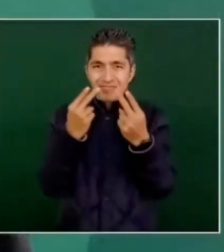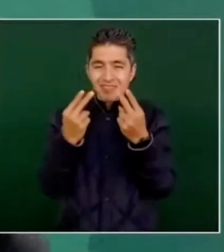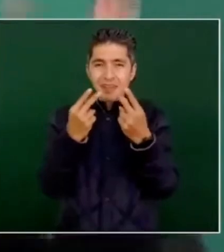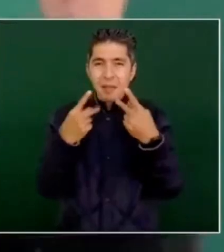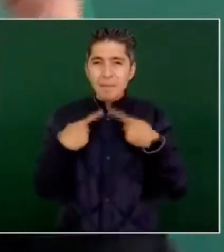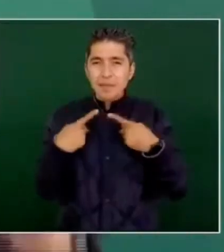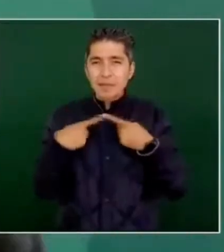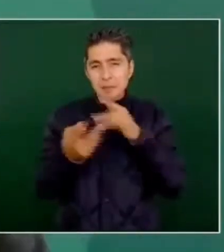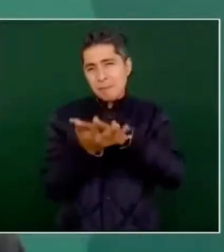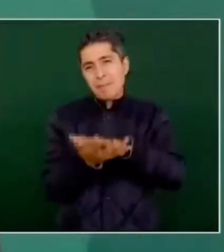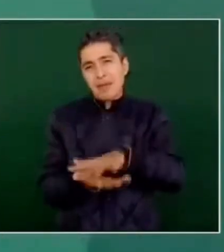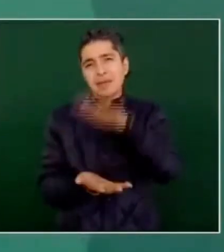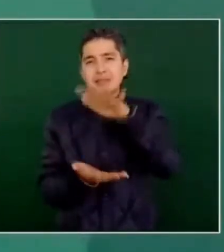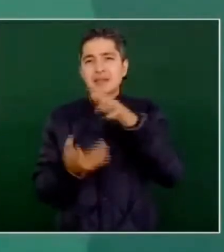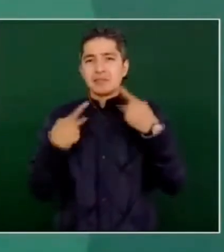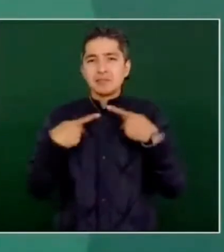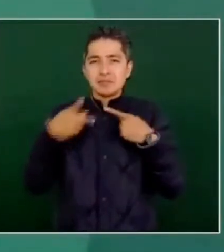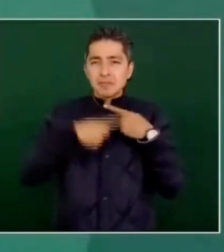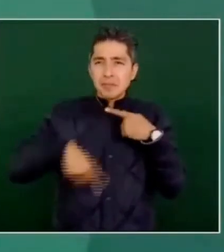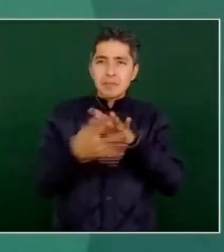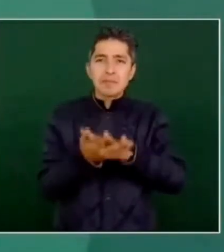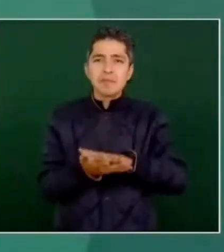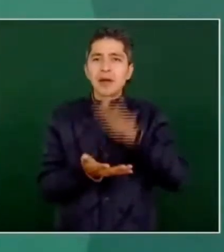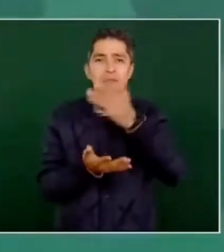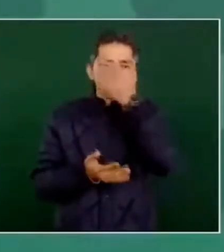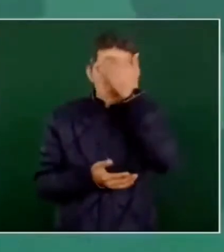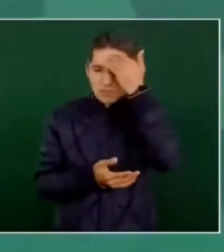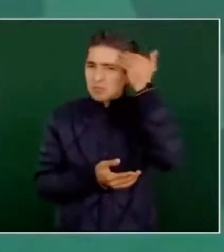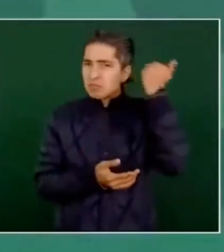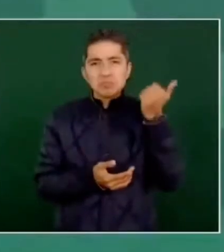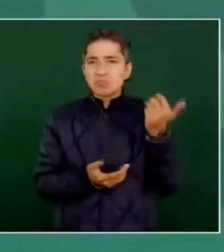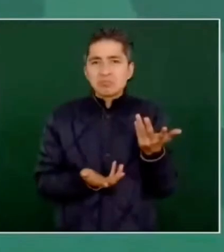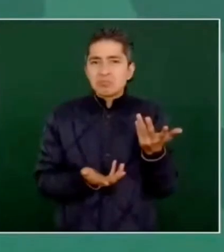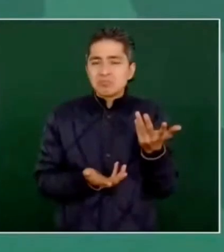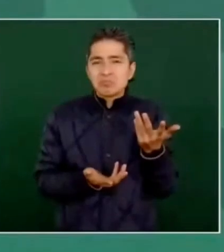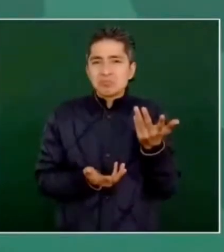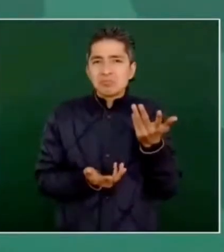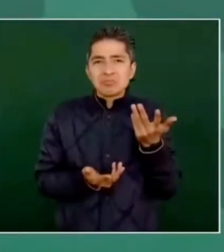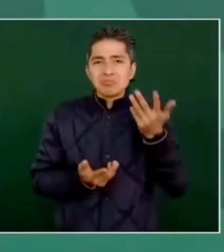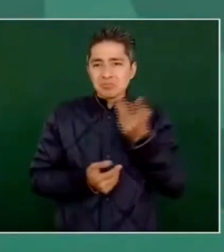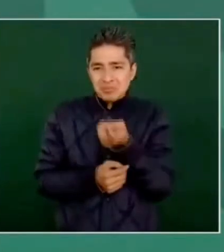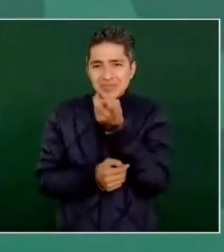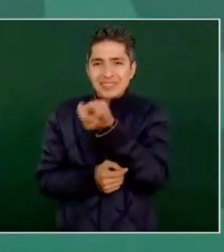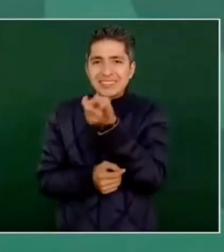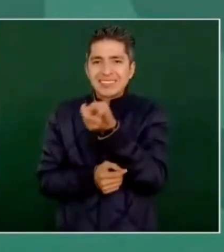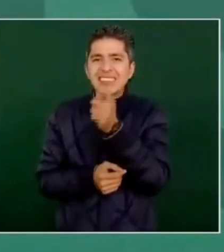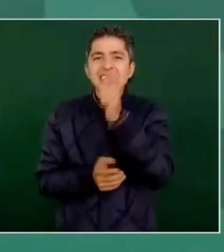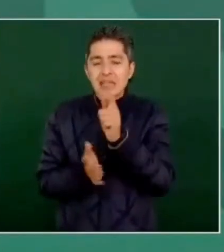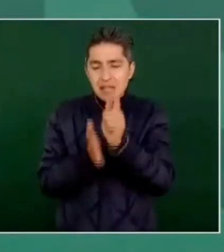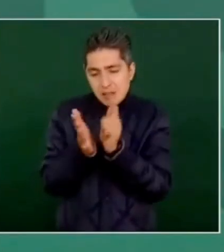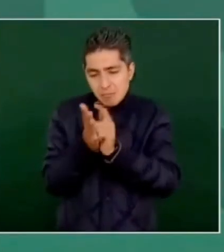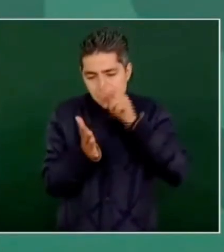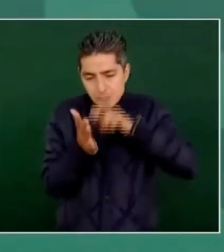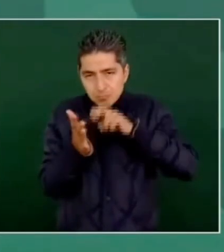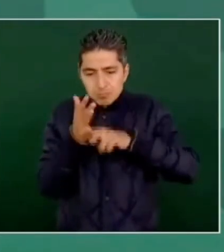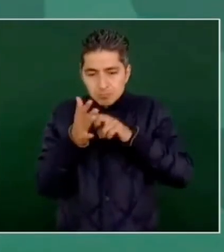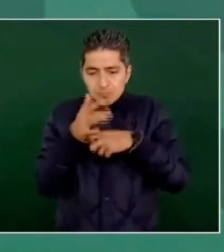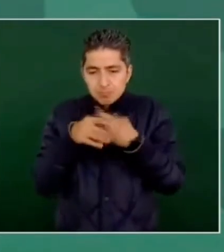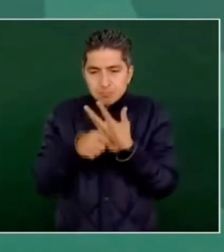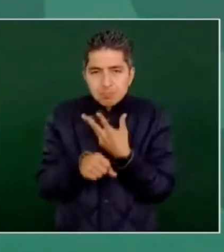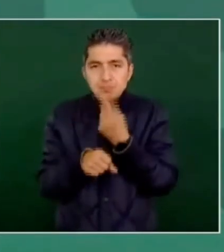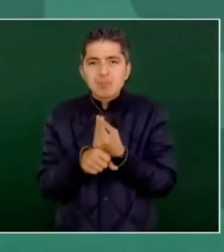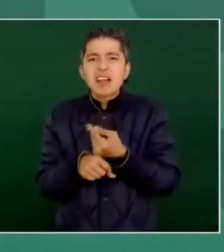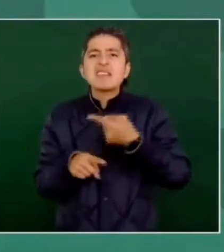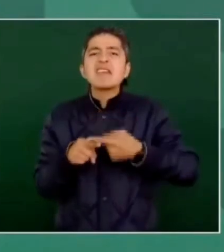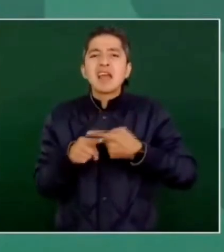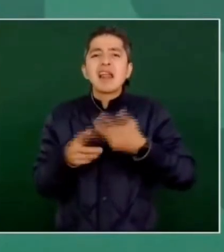la mayoría, la inmensa mayoría, no sabía que esa fue una reforma que hicieron